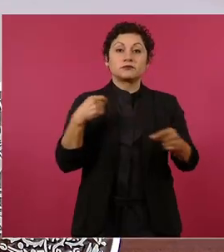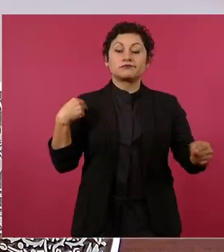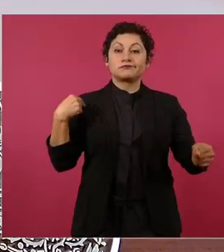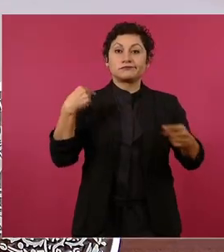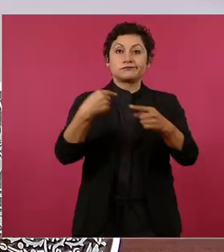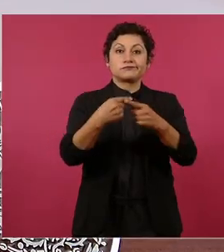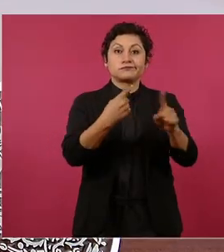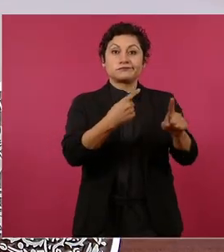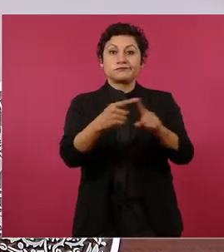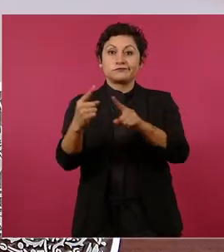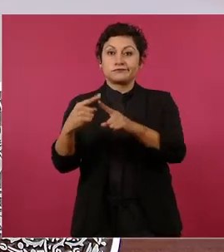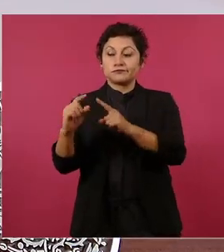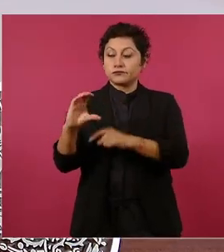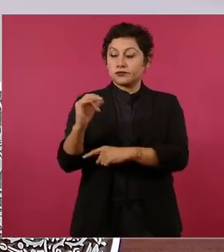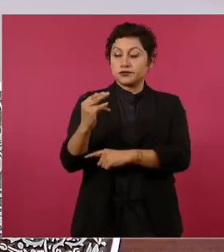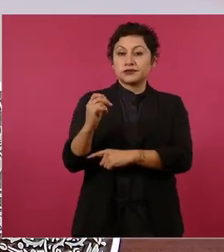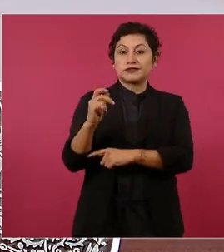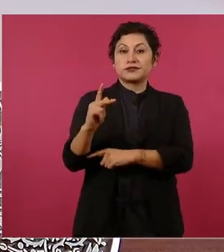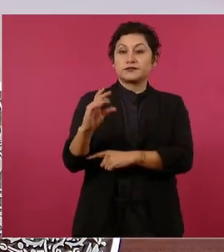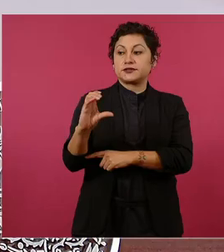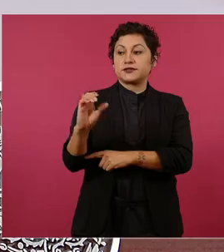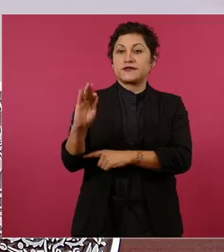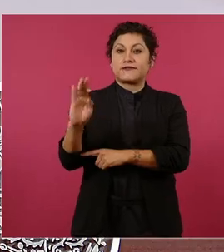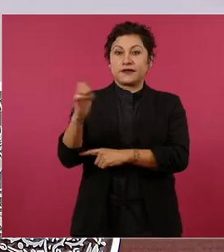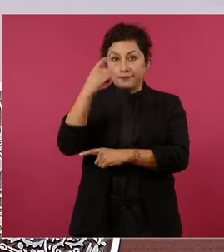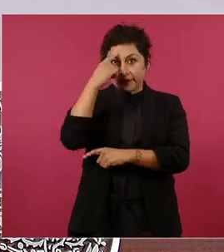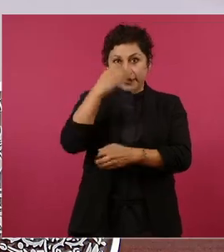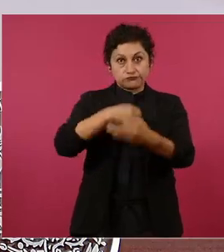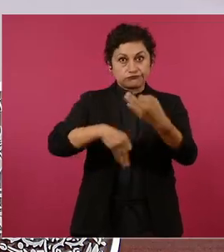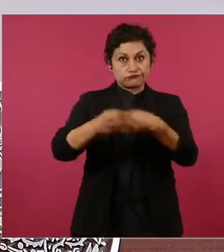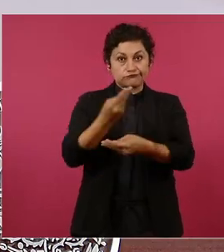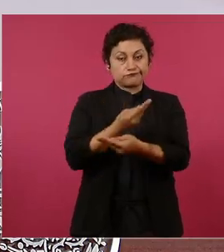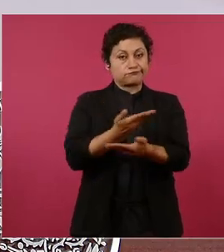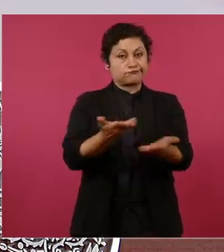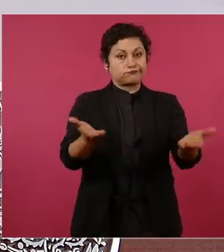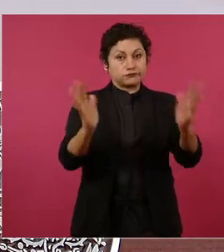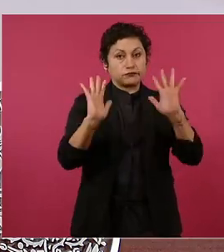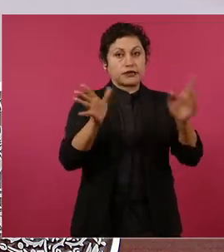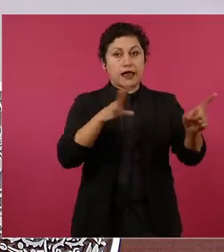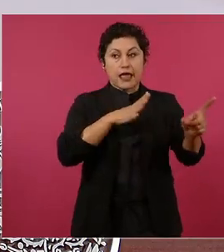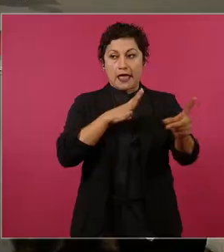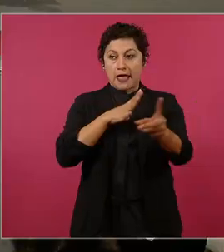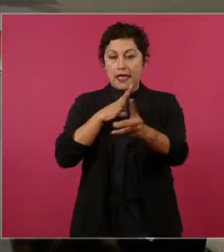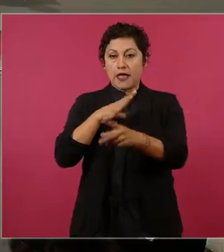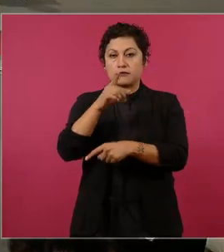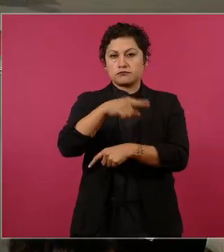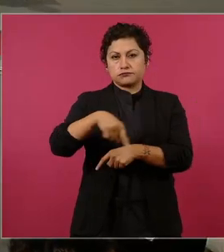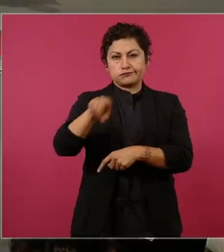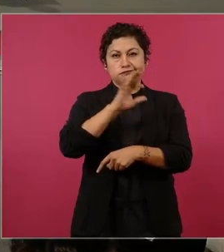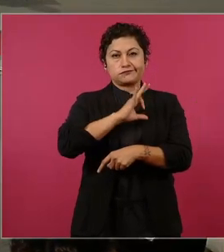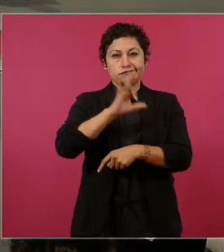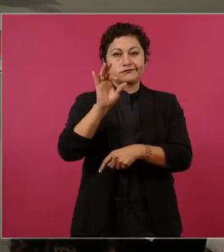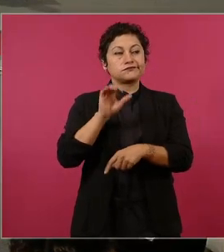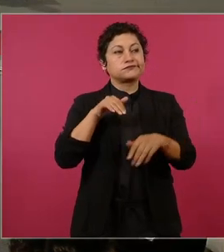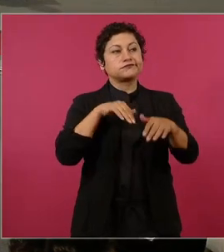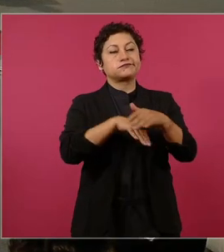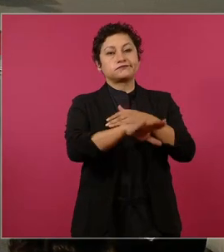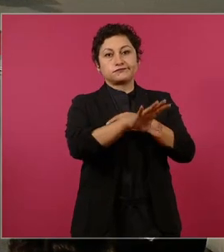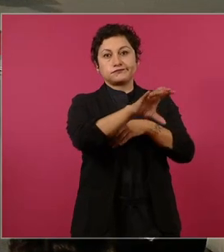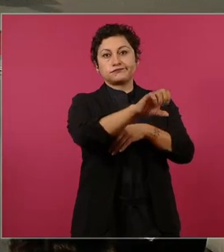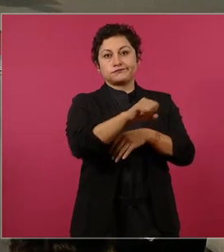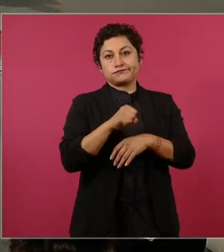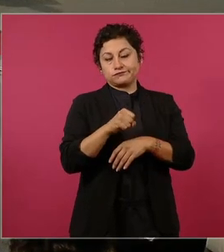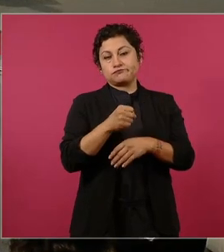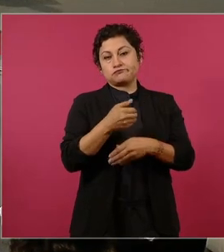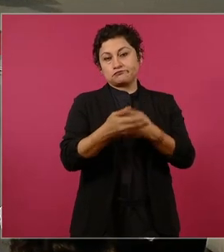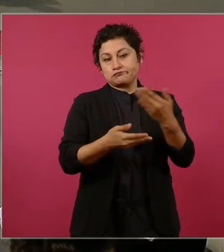de CFE Internet para todos entregados en las sucursales y se pueden acercar ahí a, pues, a tener todos estos